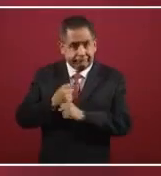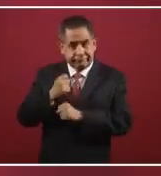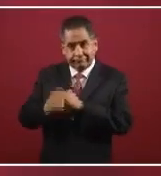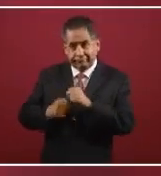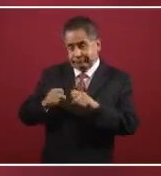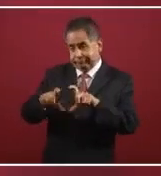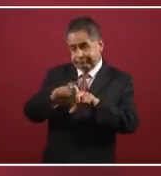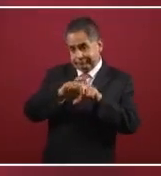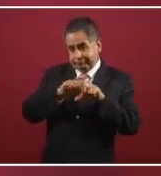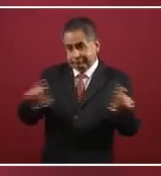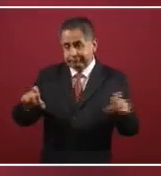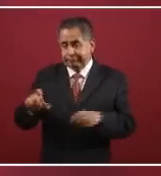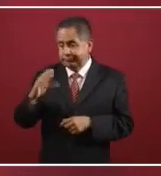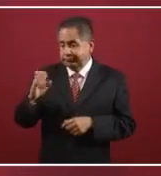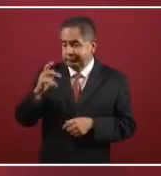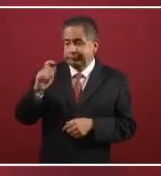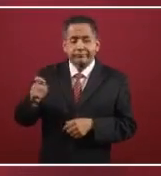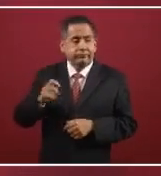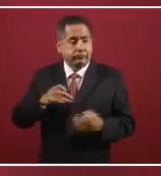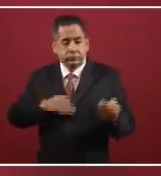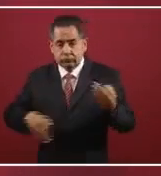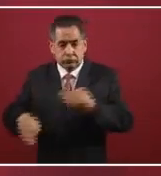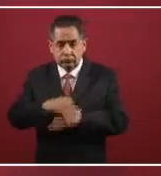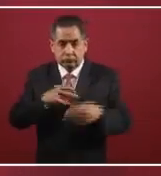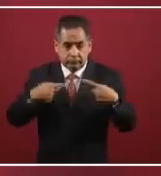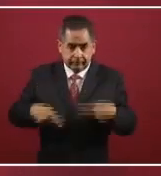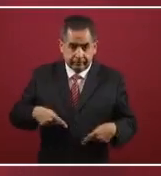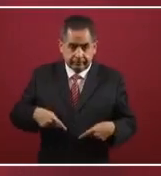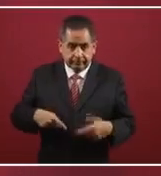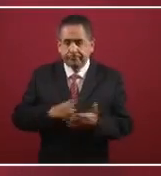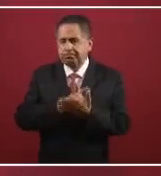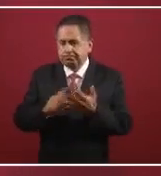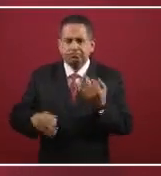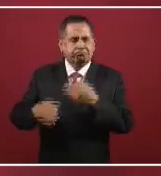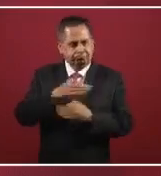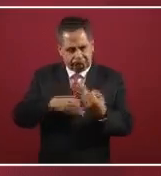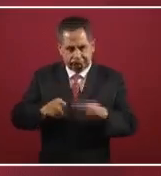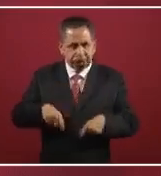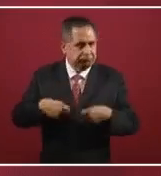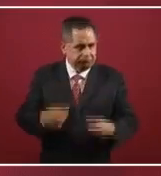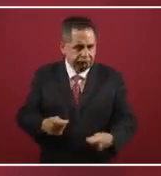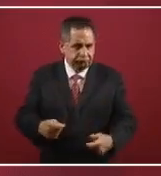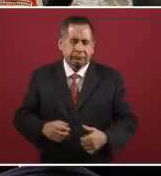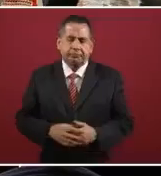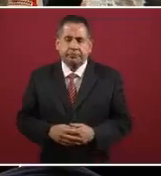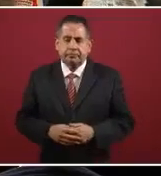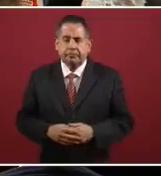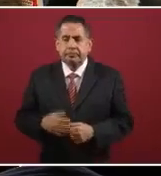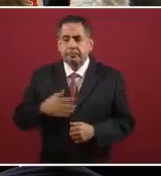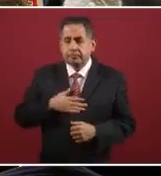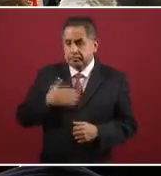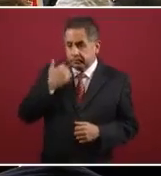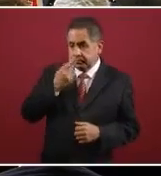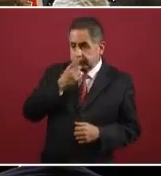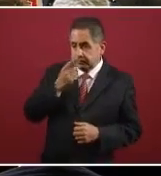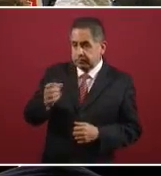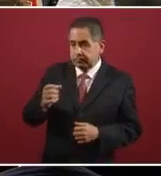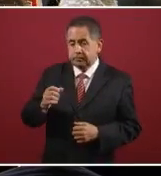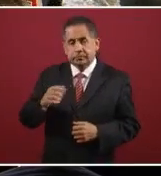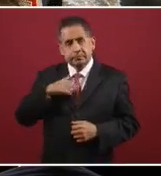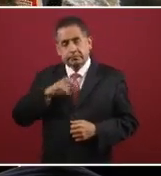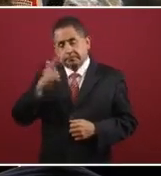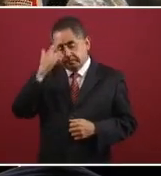los derechos para todas las personas. Pero yo quiero decir, Alicia traía a Benito